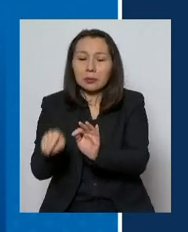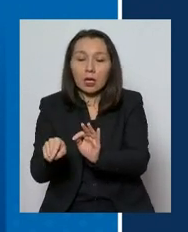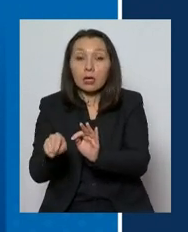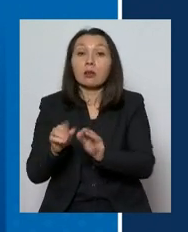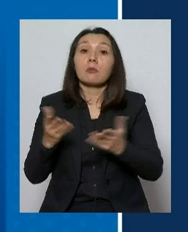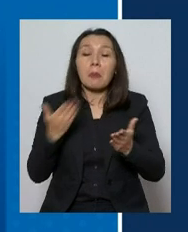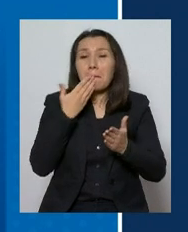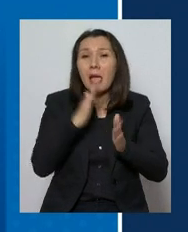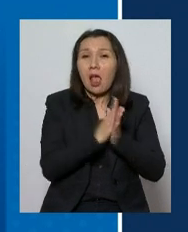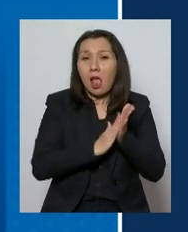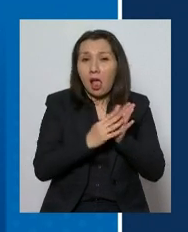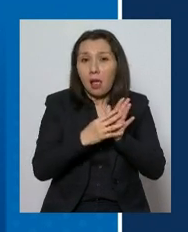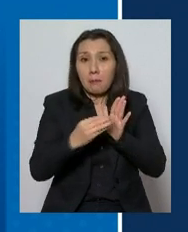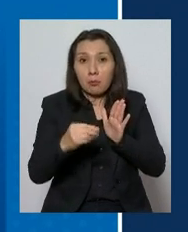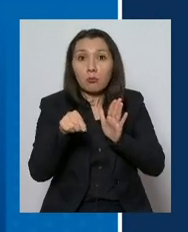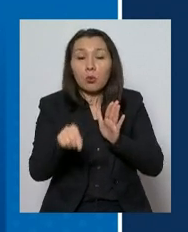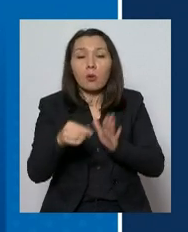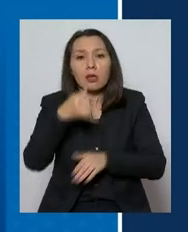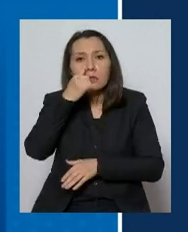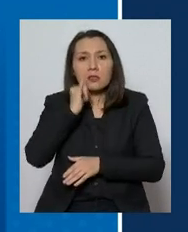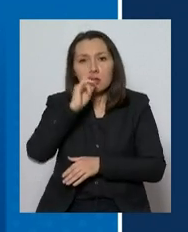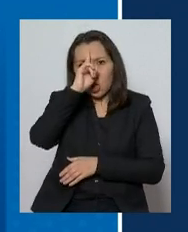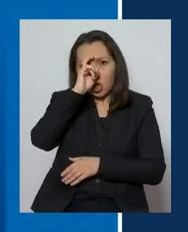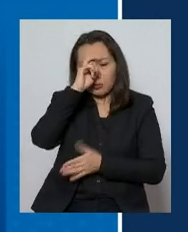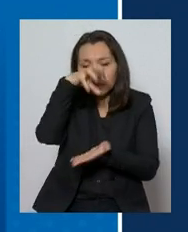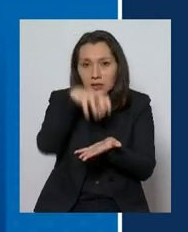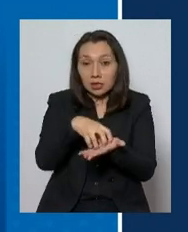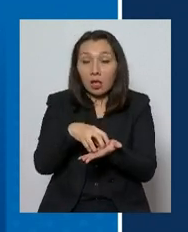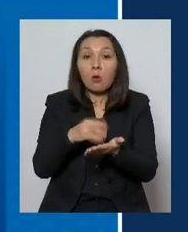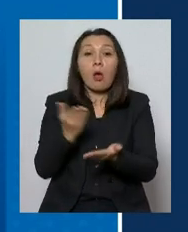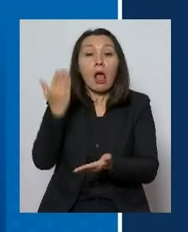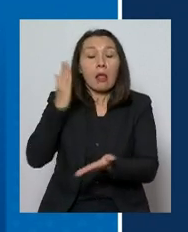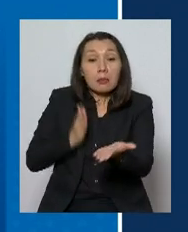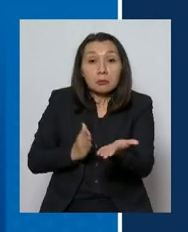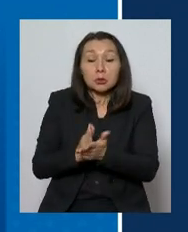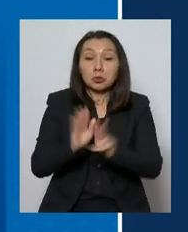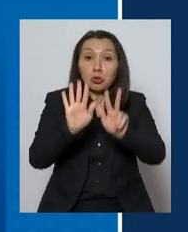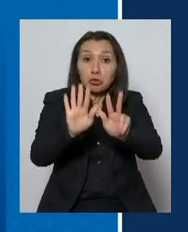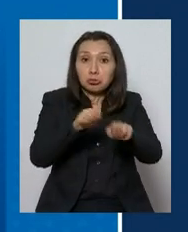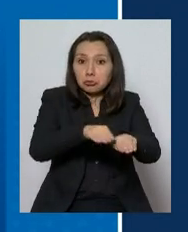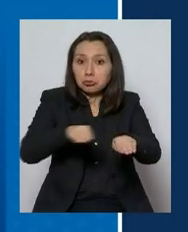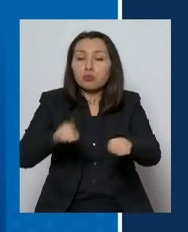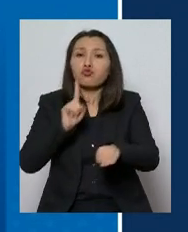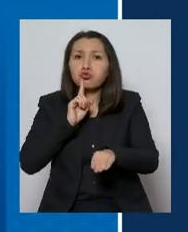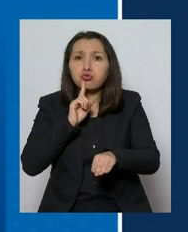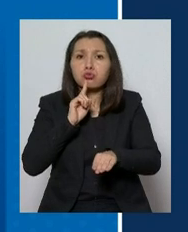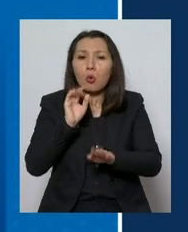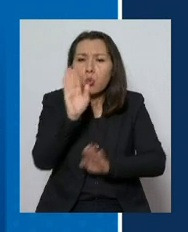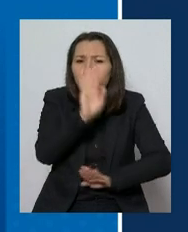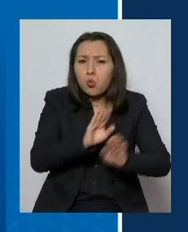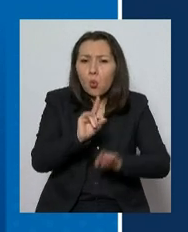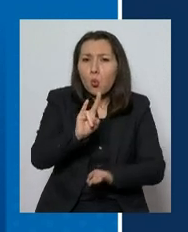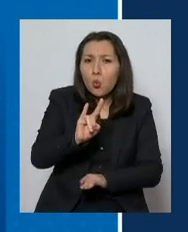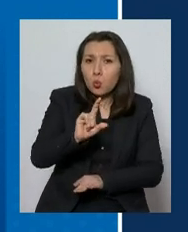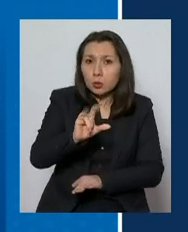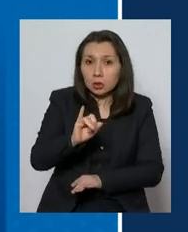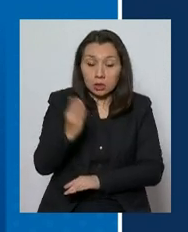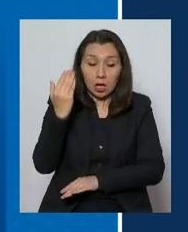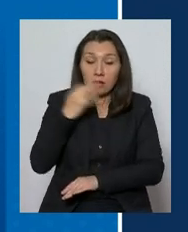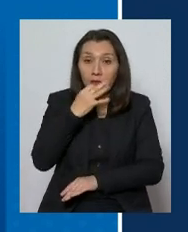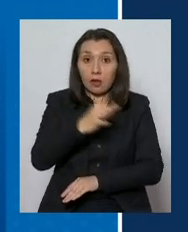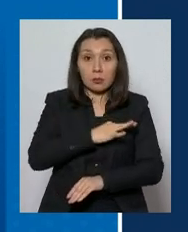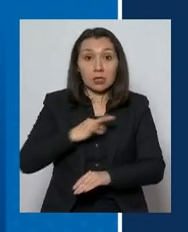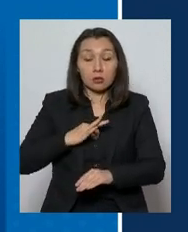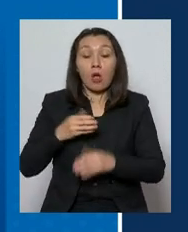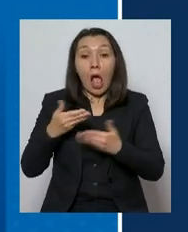dado en el Hospital Regional de Iquique, en donde de una situación inicial de 8 camas de cuidados intensivos, como lo acaba de mencionar el